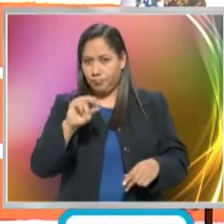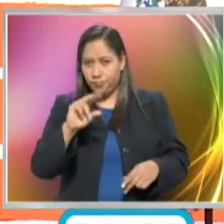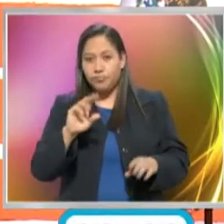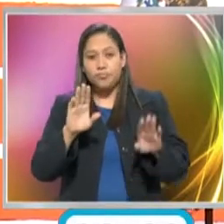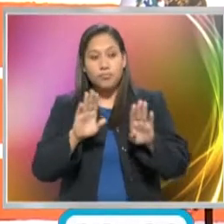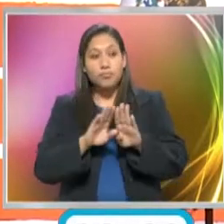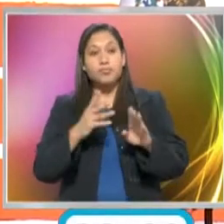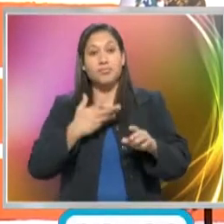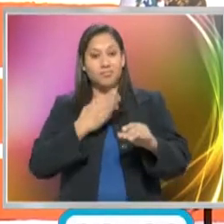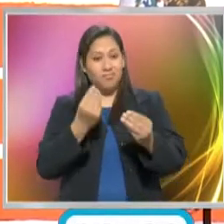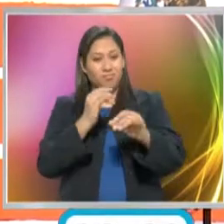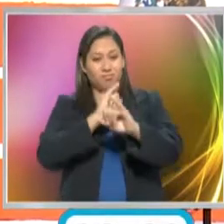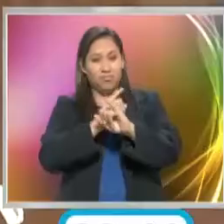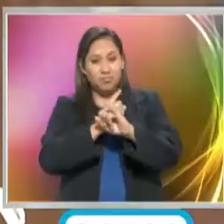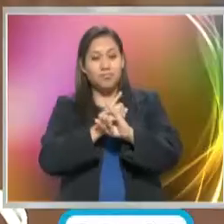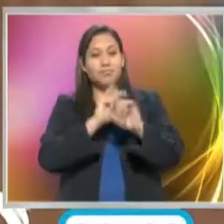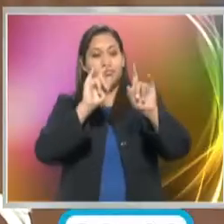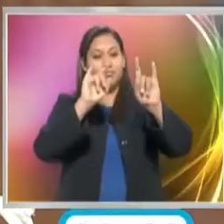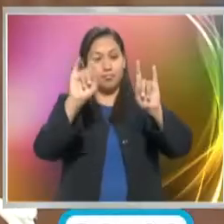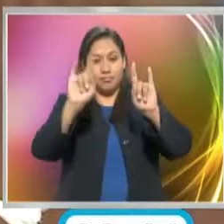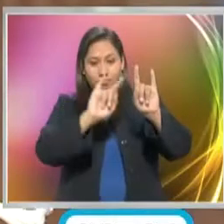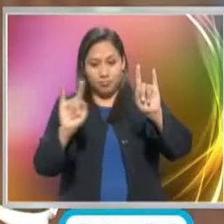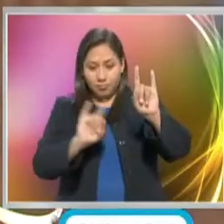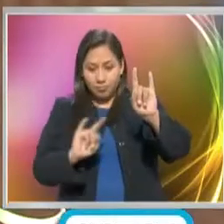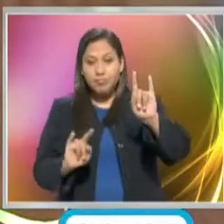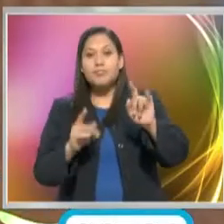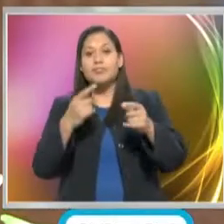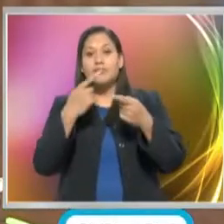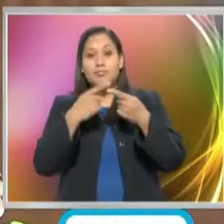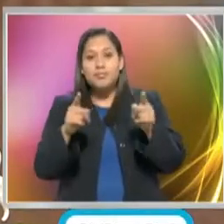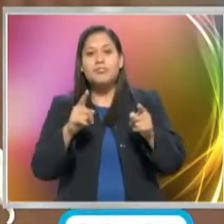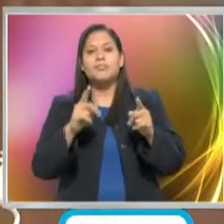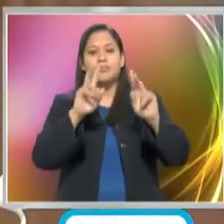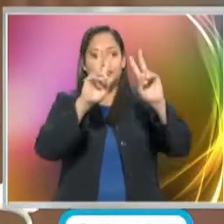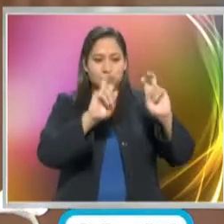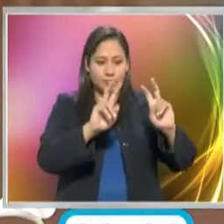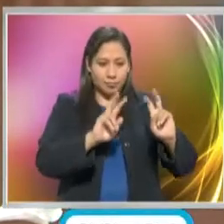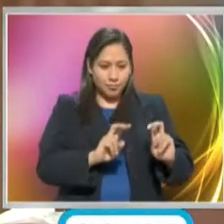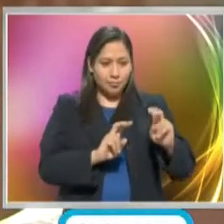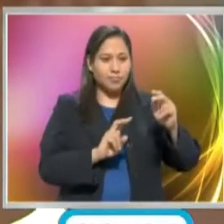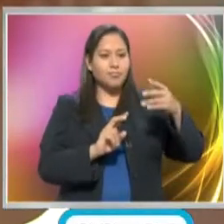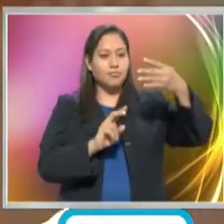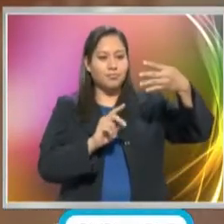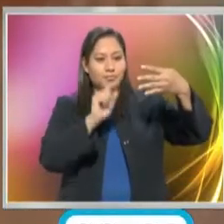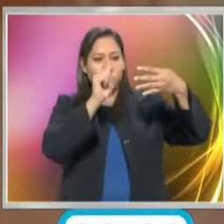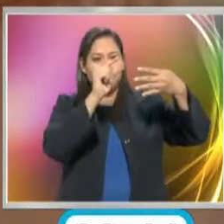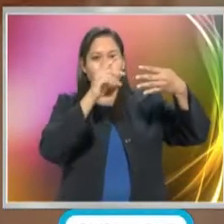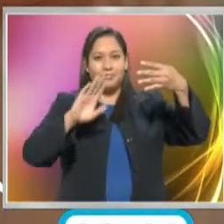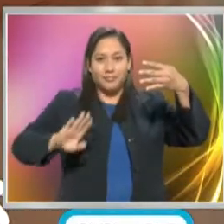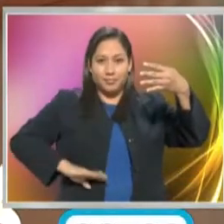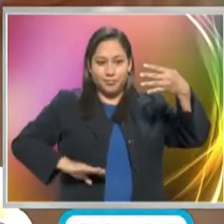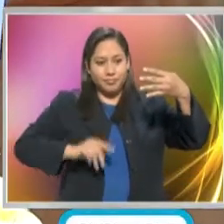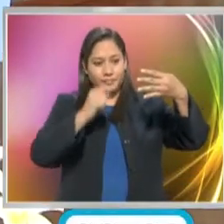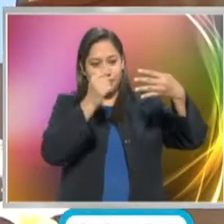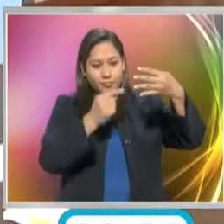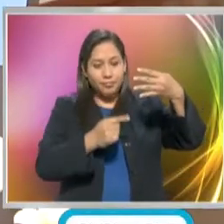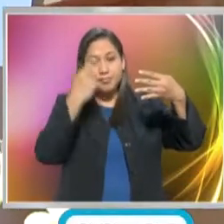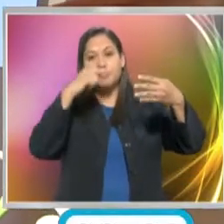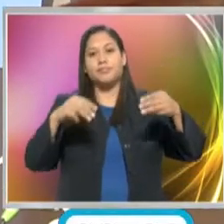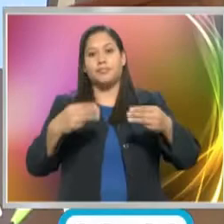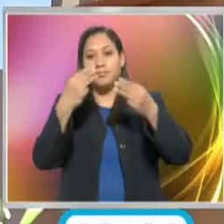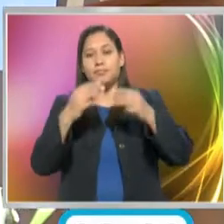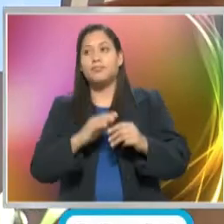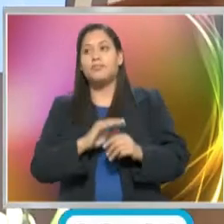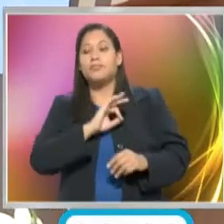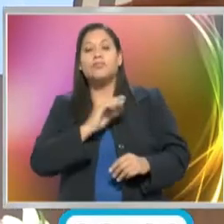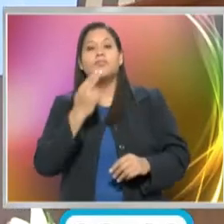hacemos ya a distancia y existe una figura que es el Community Manager, que es el que administra todas las